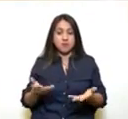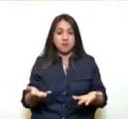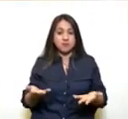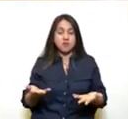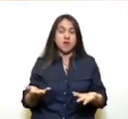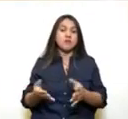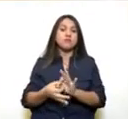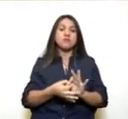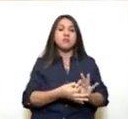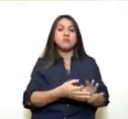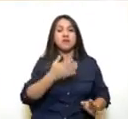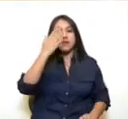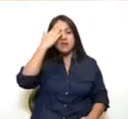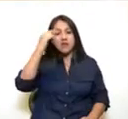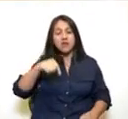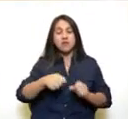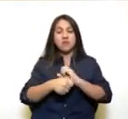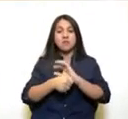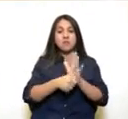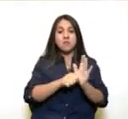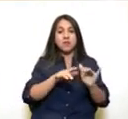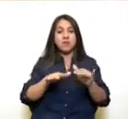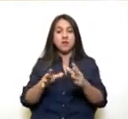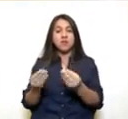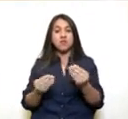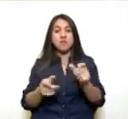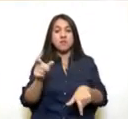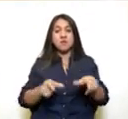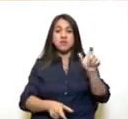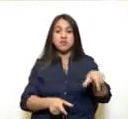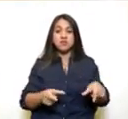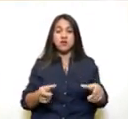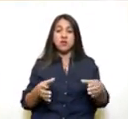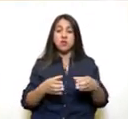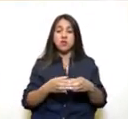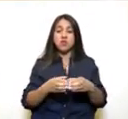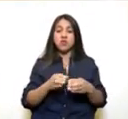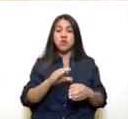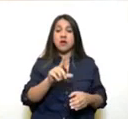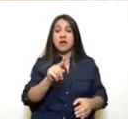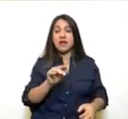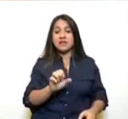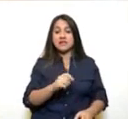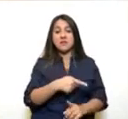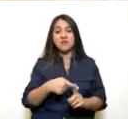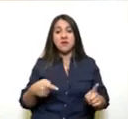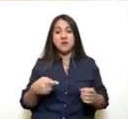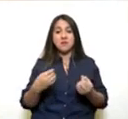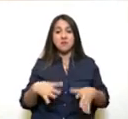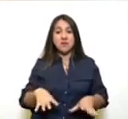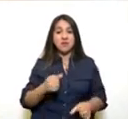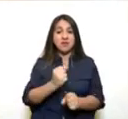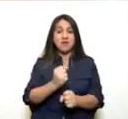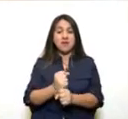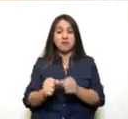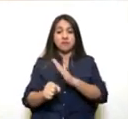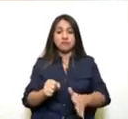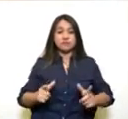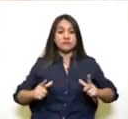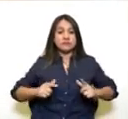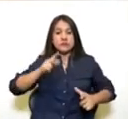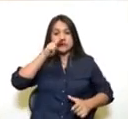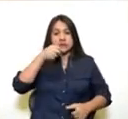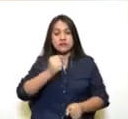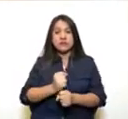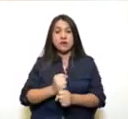en esta pandemia mucha gente de clase media ha perdido su fuente laboral y es muy probable que